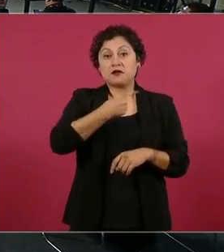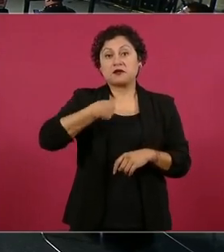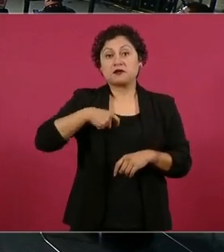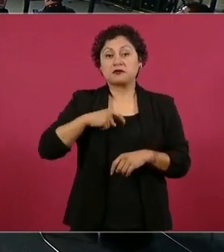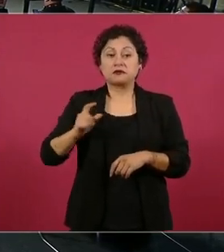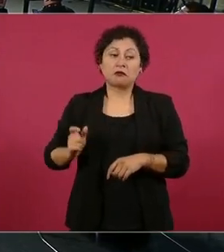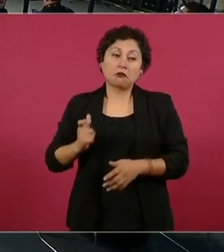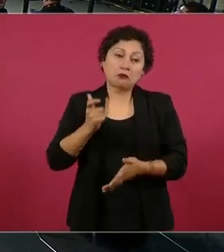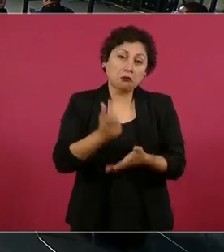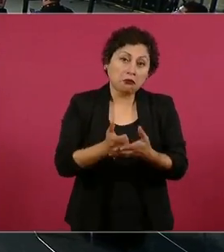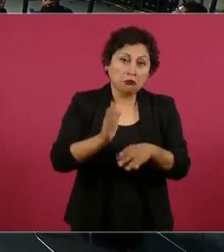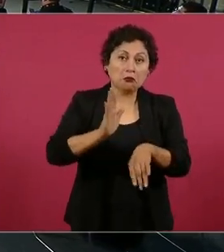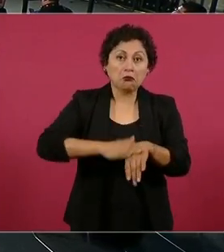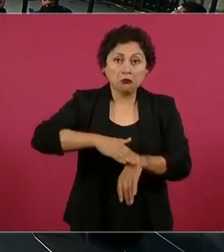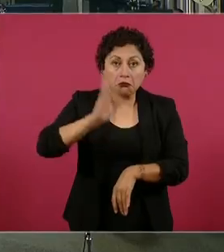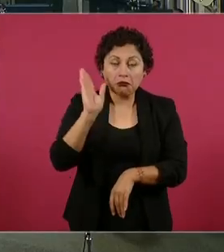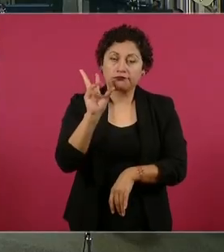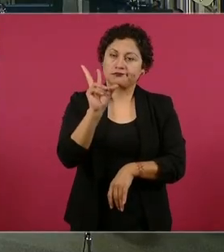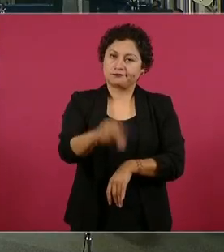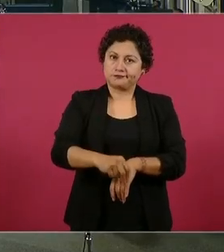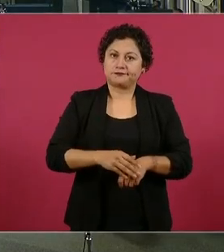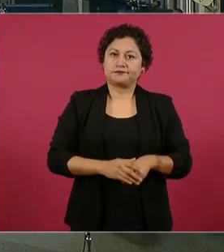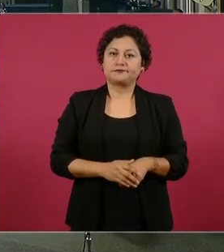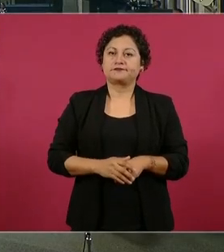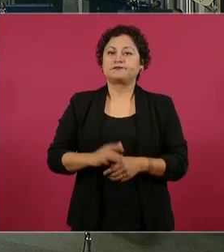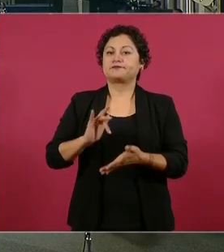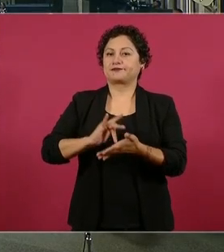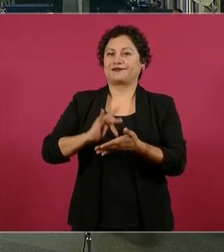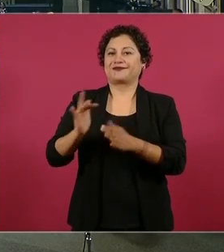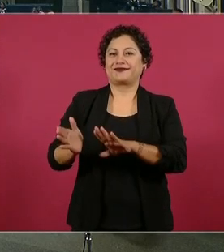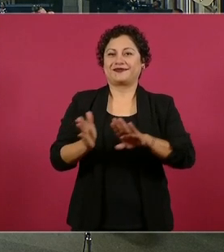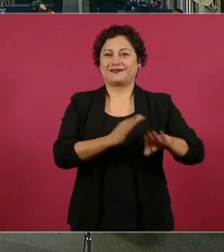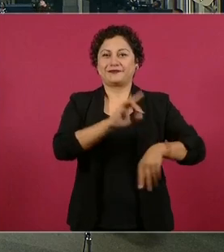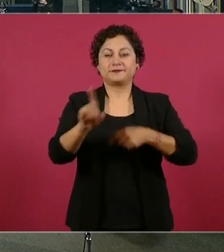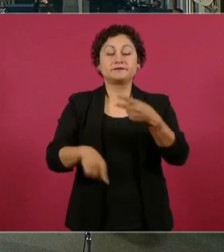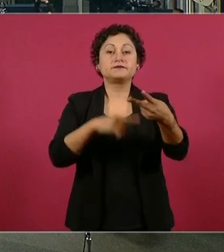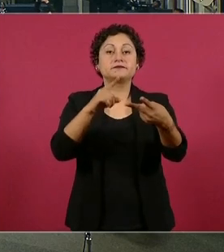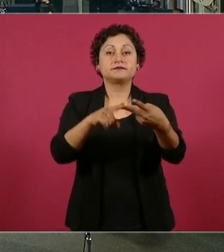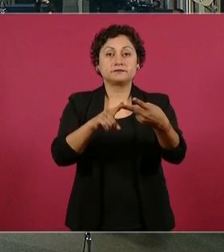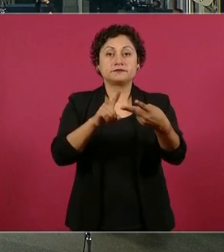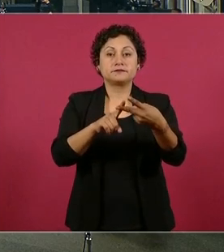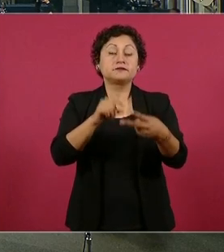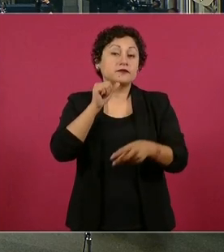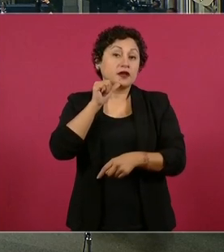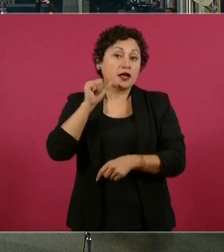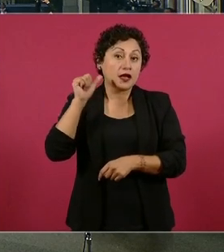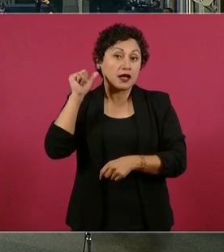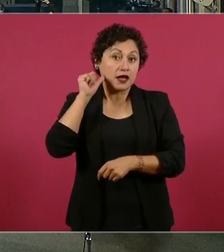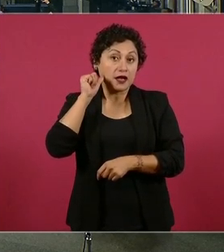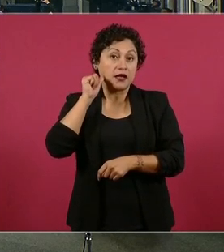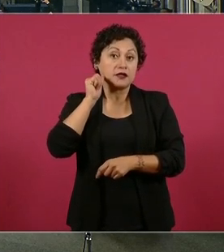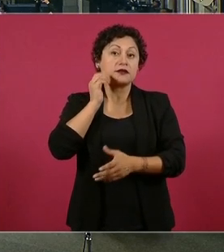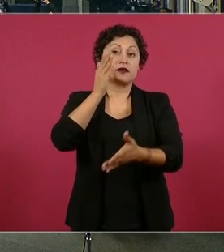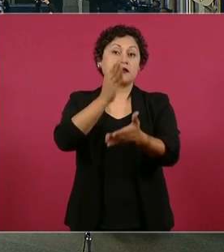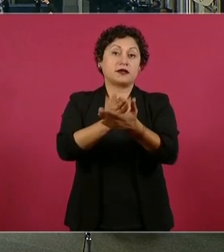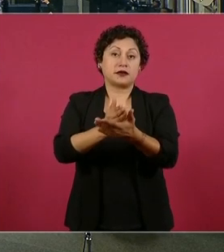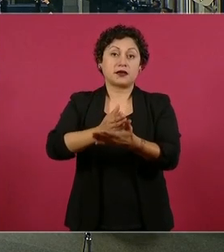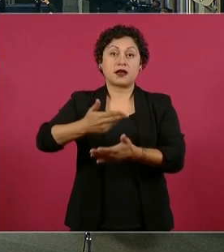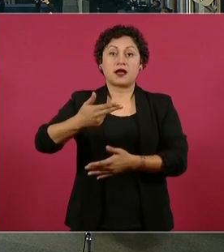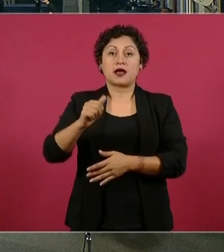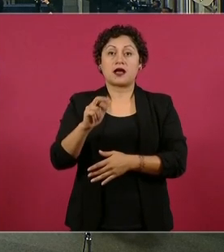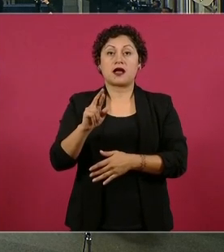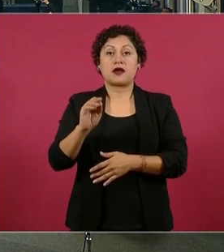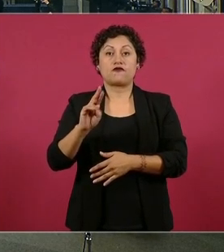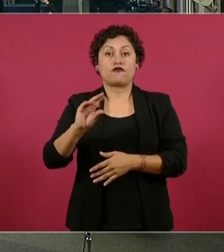chantajes. Muchas gracias. En un segundo tema, rápidamente, ayer lo visitó Omar García Harfuch aquí en